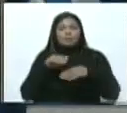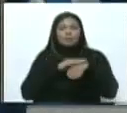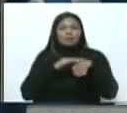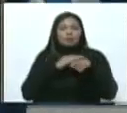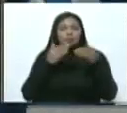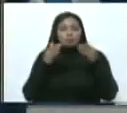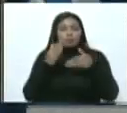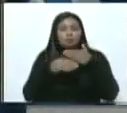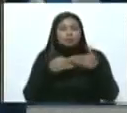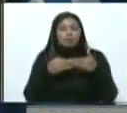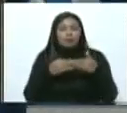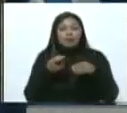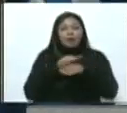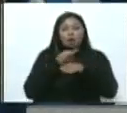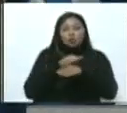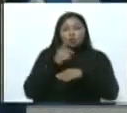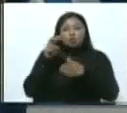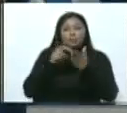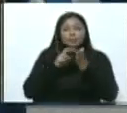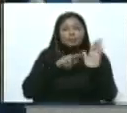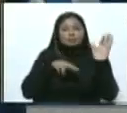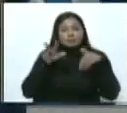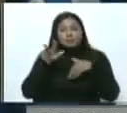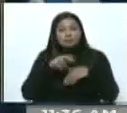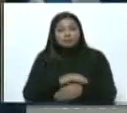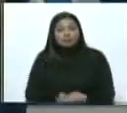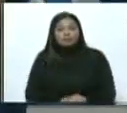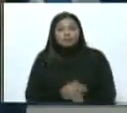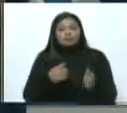en agosto de 2017, han sido aprehendidos